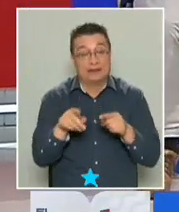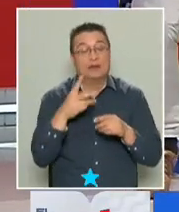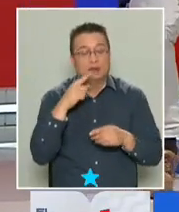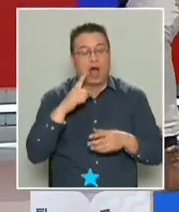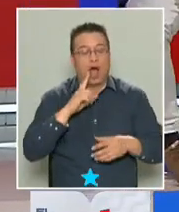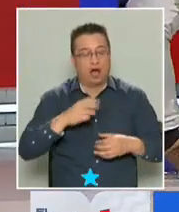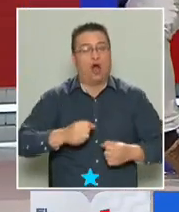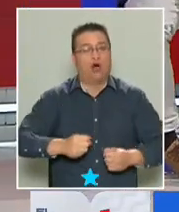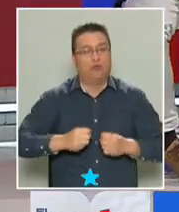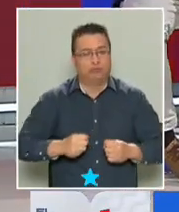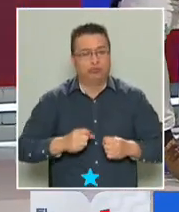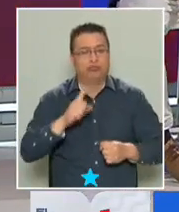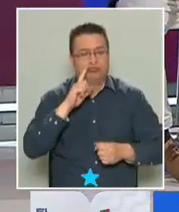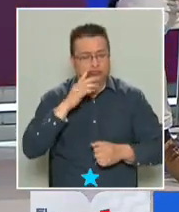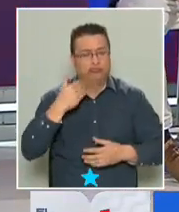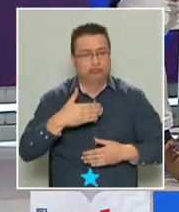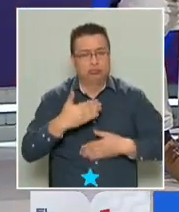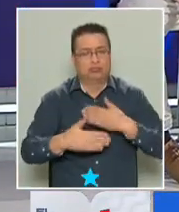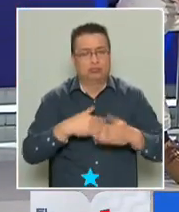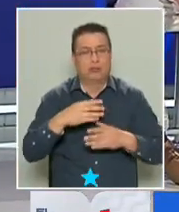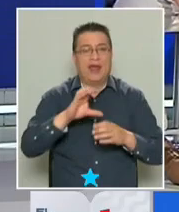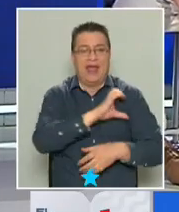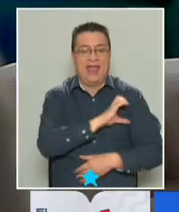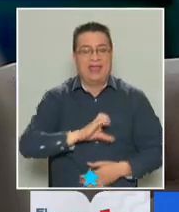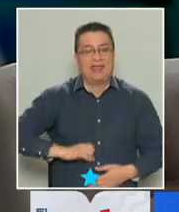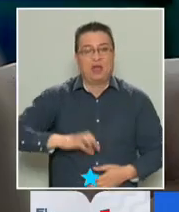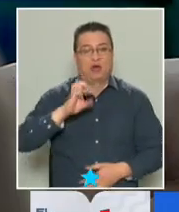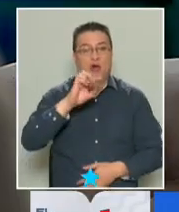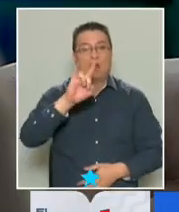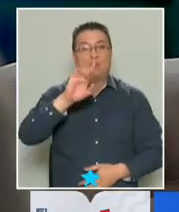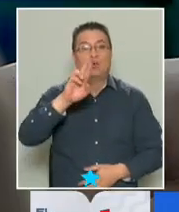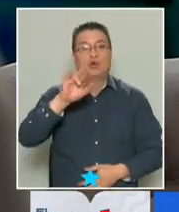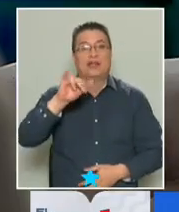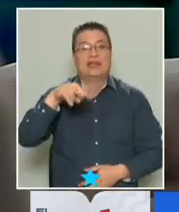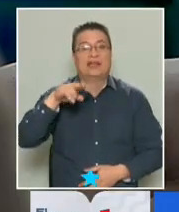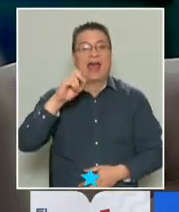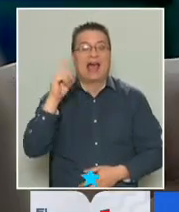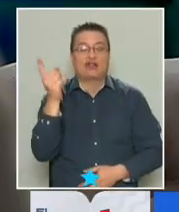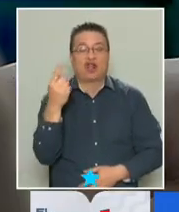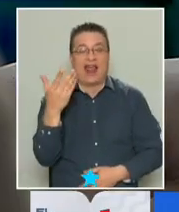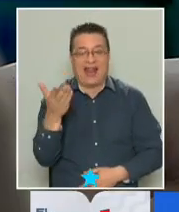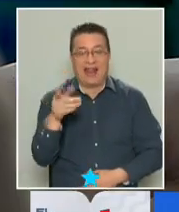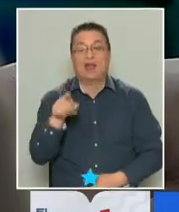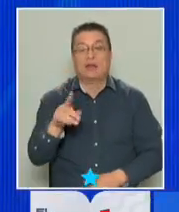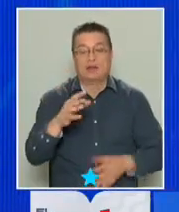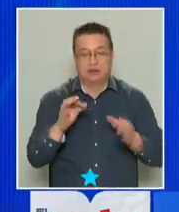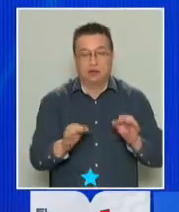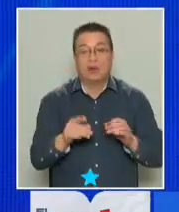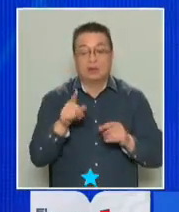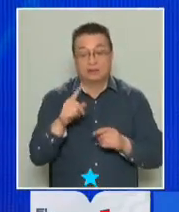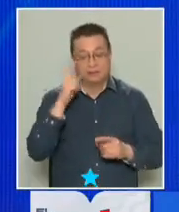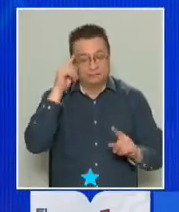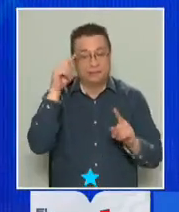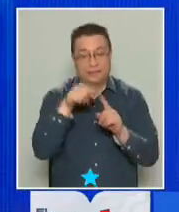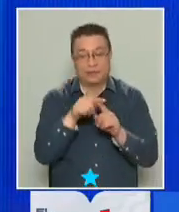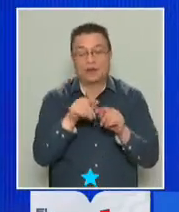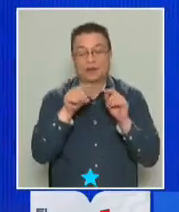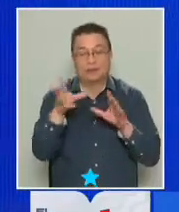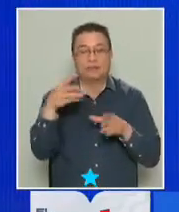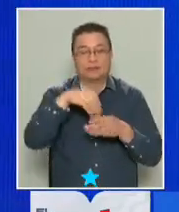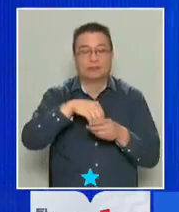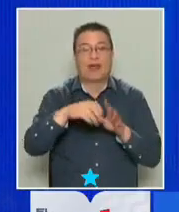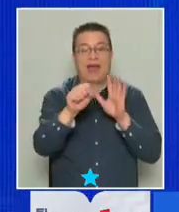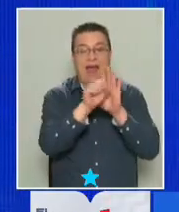consistencia una consistencia de un estado plurinacional con una lógica de pluralismo jurídica partiendo del principio que está incorporado en el